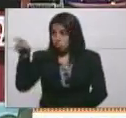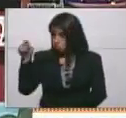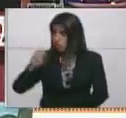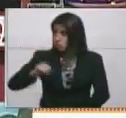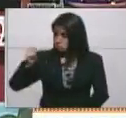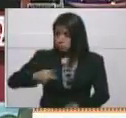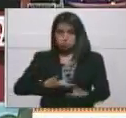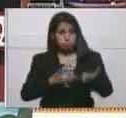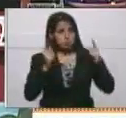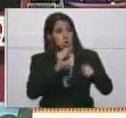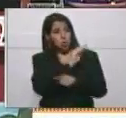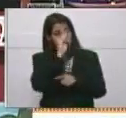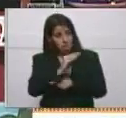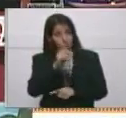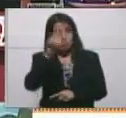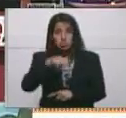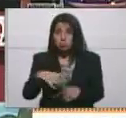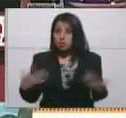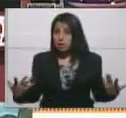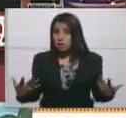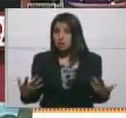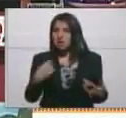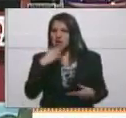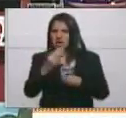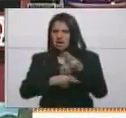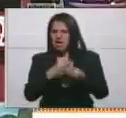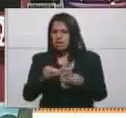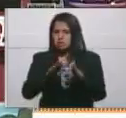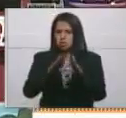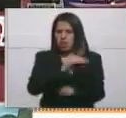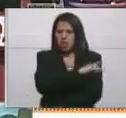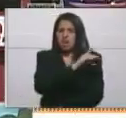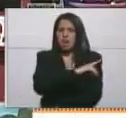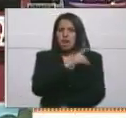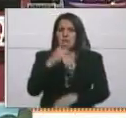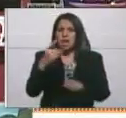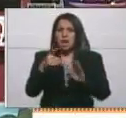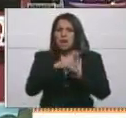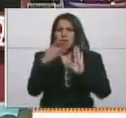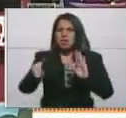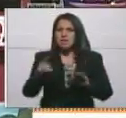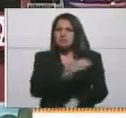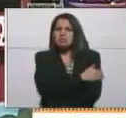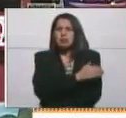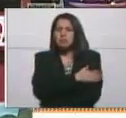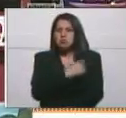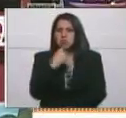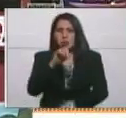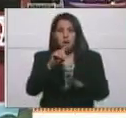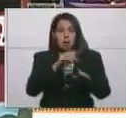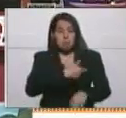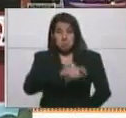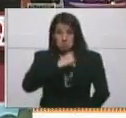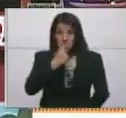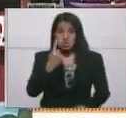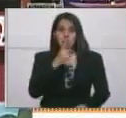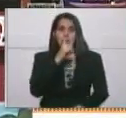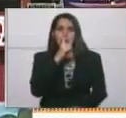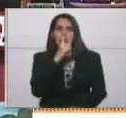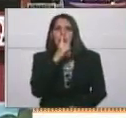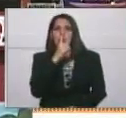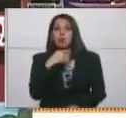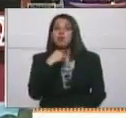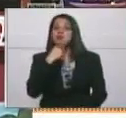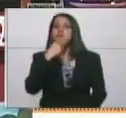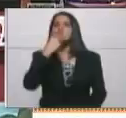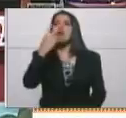que los protegió. ¿Qué hizo la derecha en el mundo? Quedarse callado ante lo que pasó en España. Desde aquí nosotros levantamos nuestra